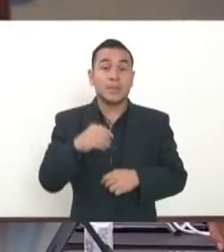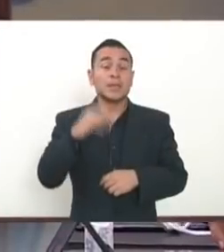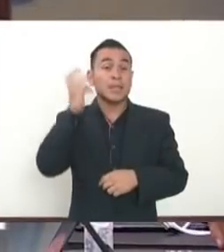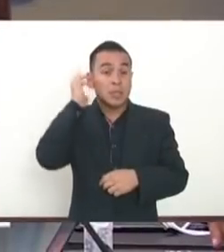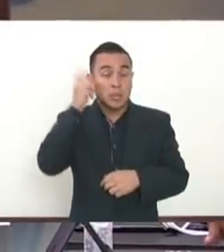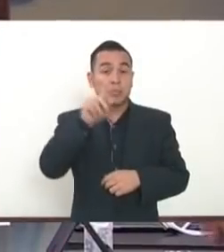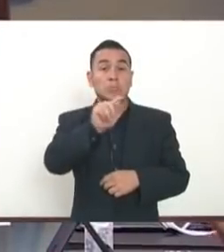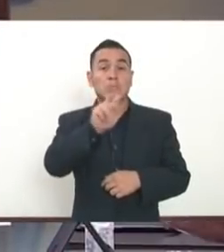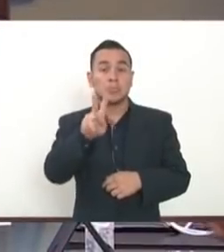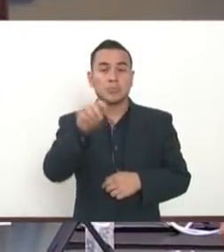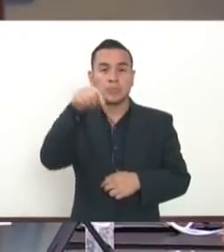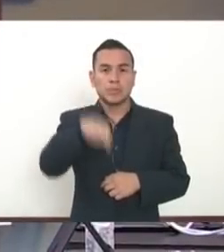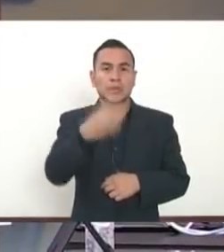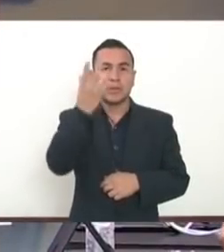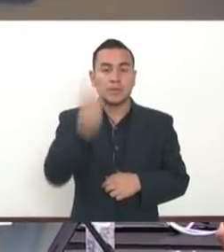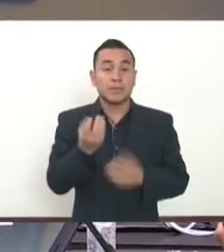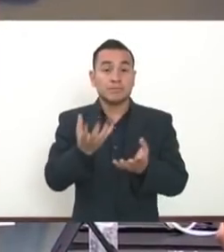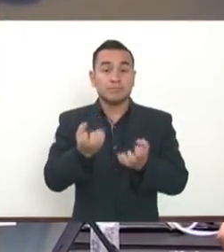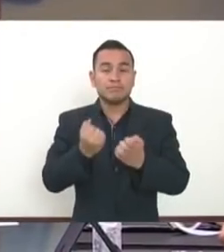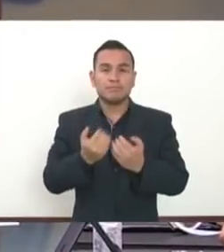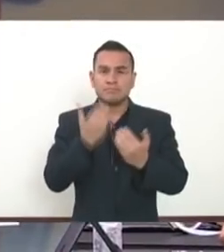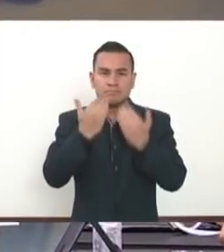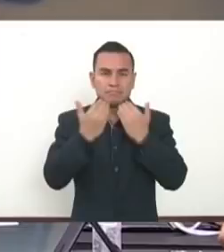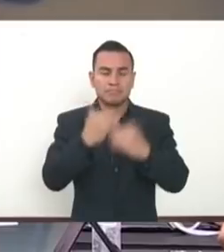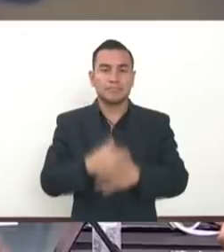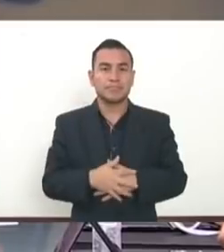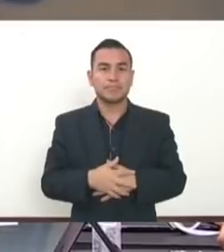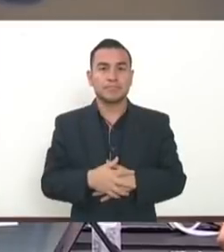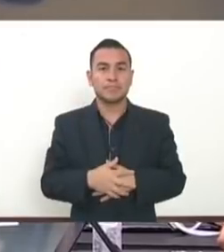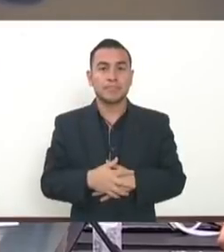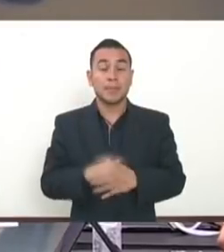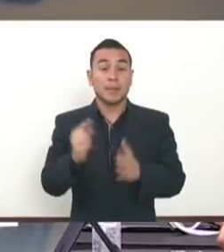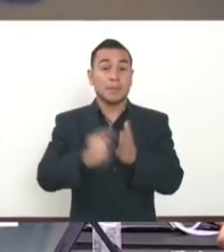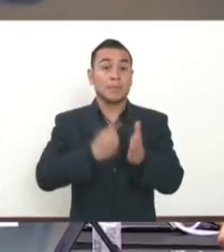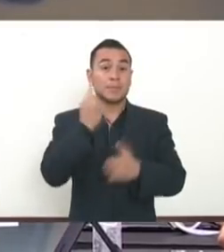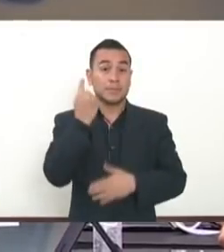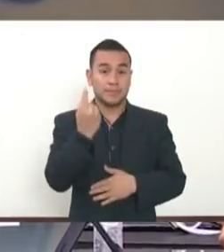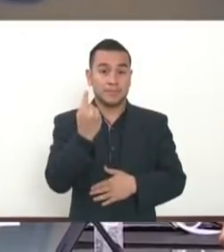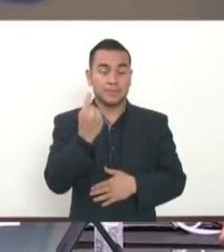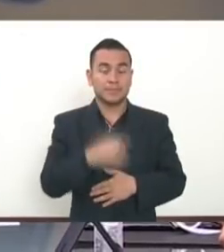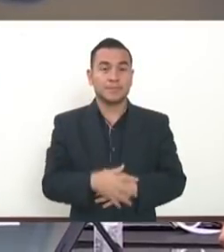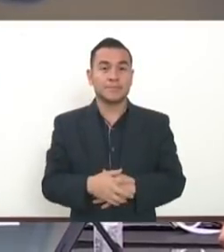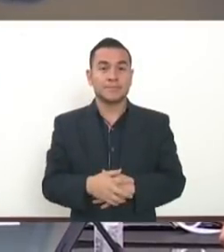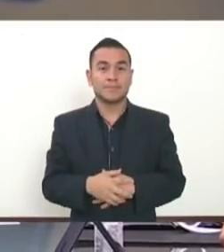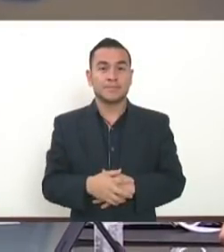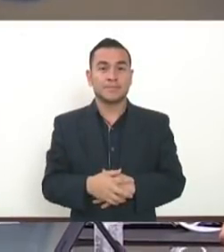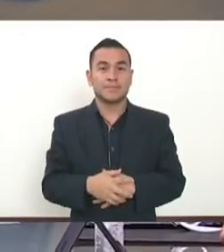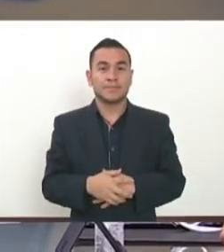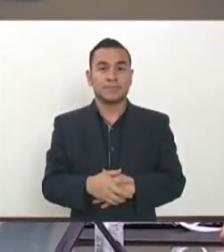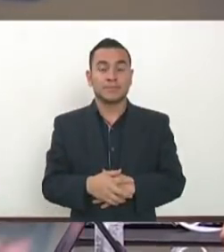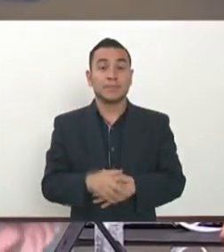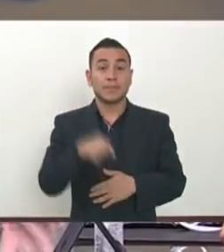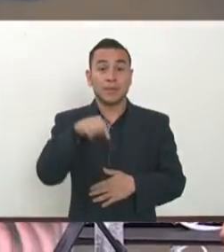presidente también ordenó a la policía nacional civil investigar quiénes han sido los autores intelectuales y materiales de los más recientes